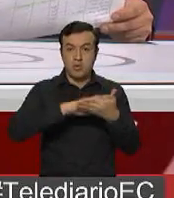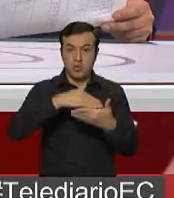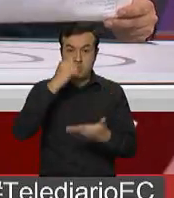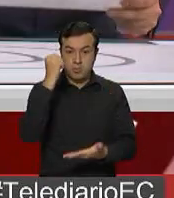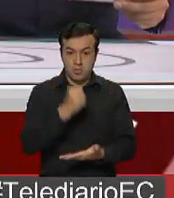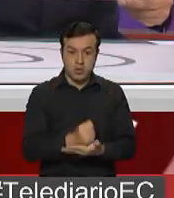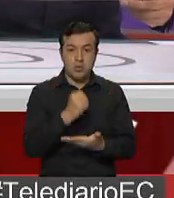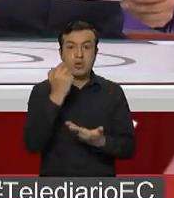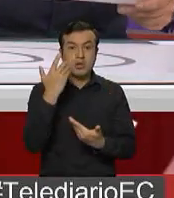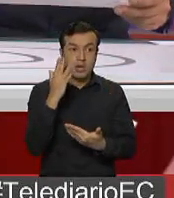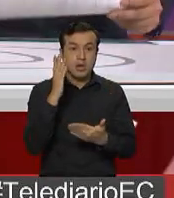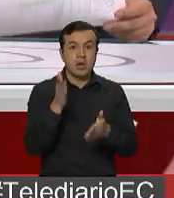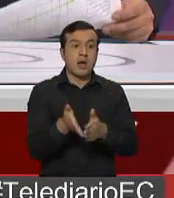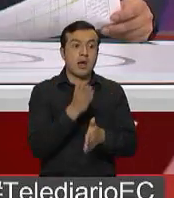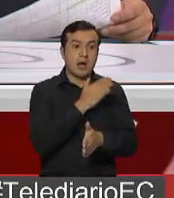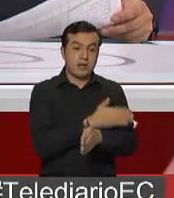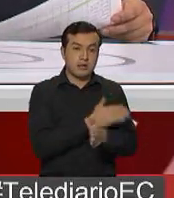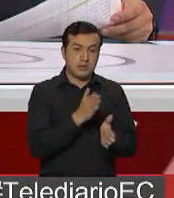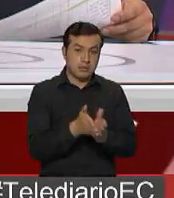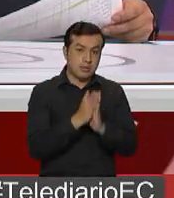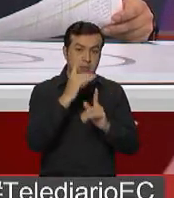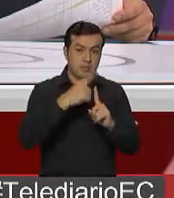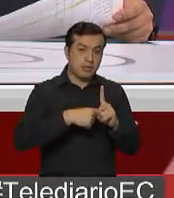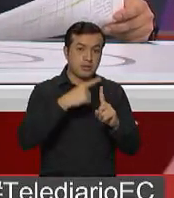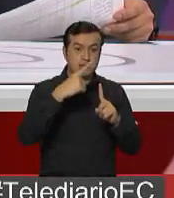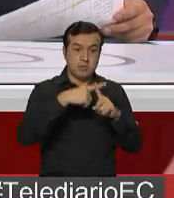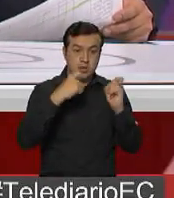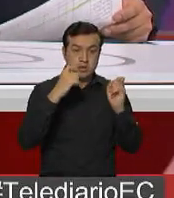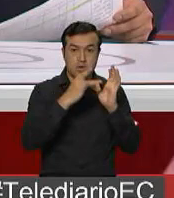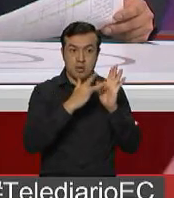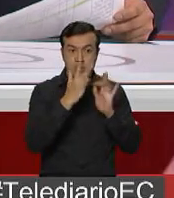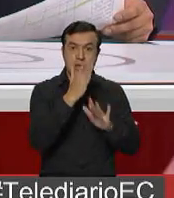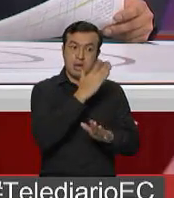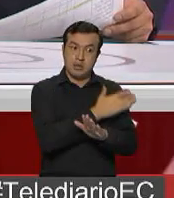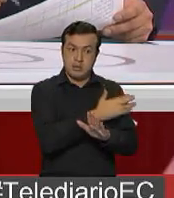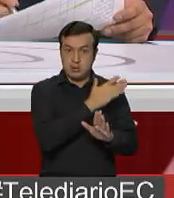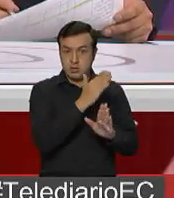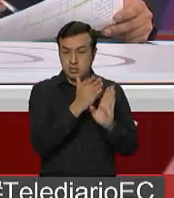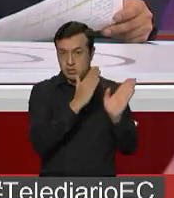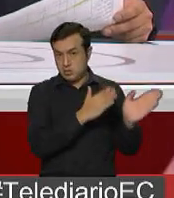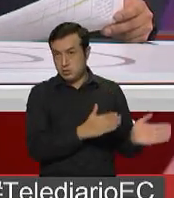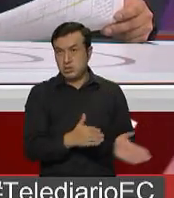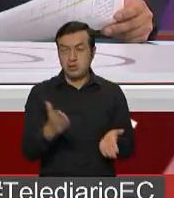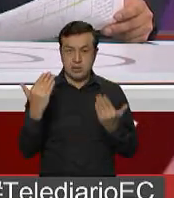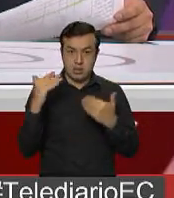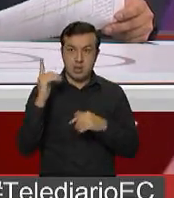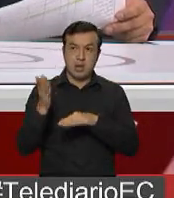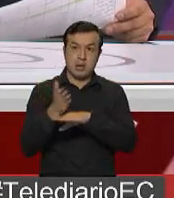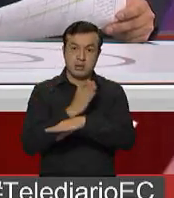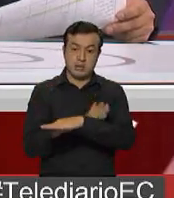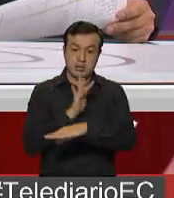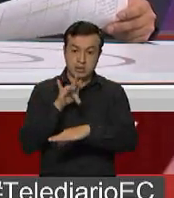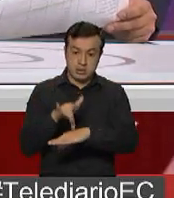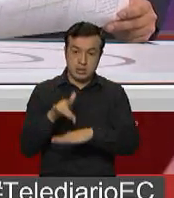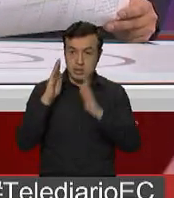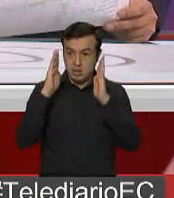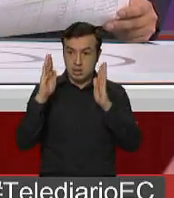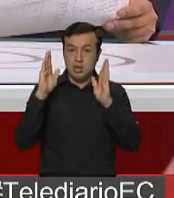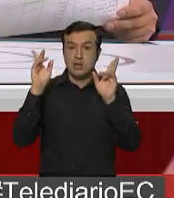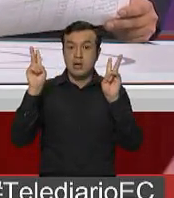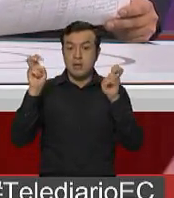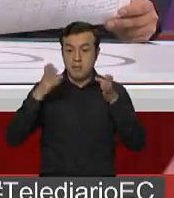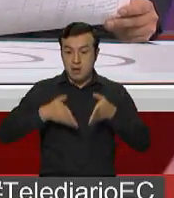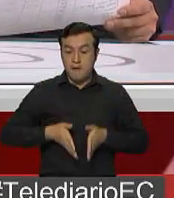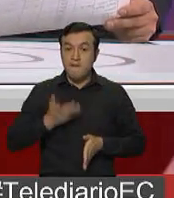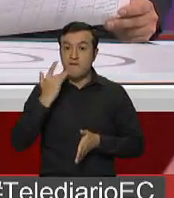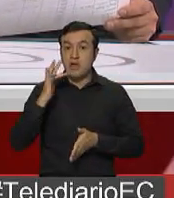pasaportes que fueron solicitados desde el mes de marzo y abril. Adicionalmente, con cita previa, se atenderán las inscripciones